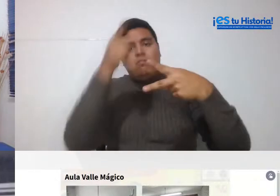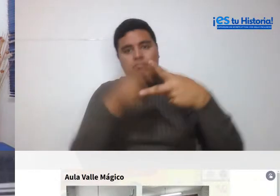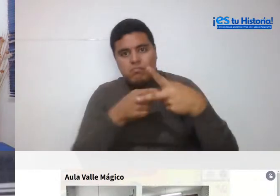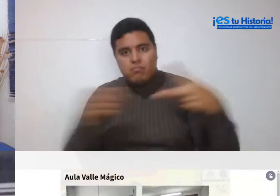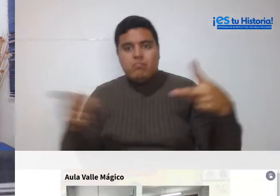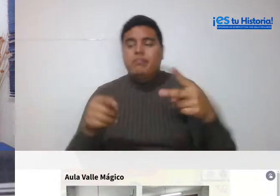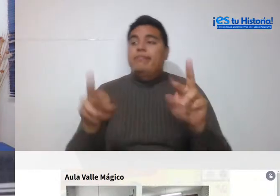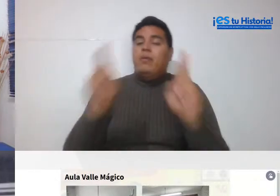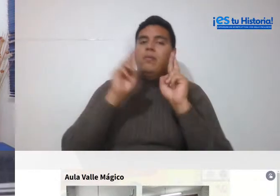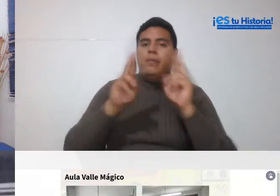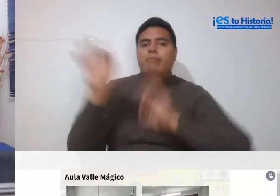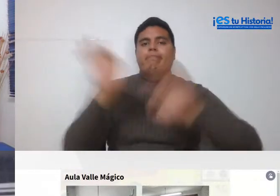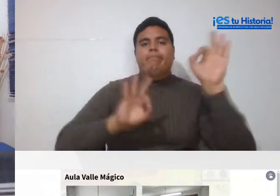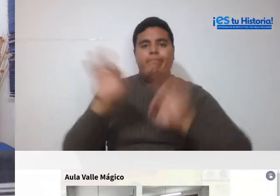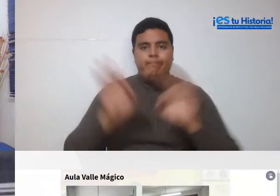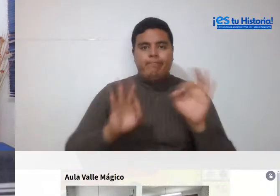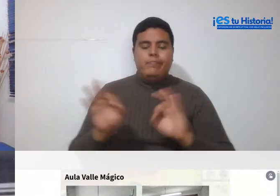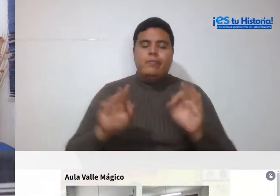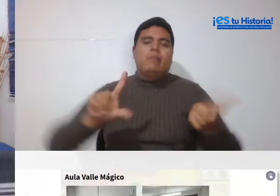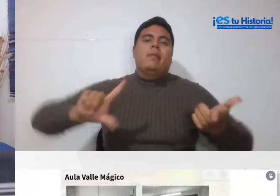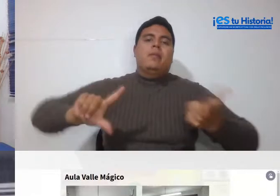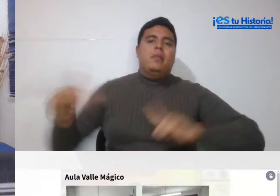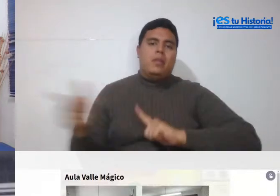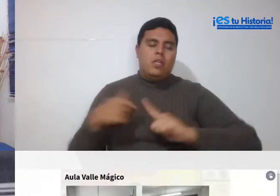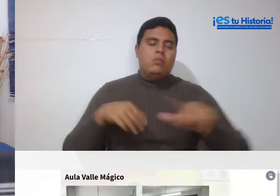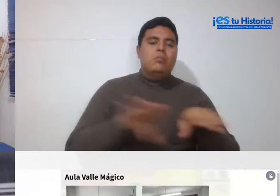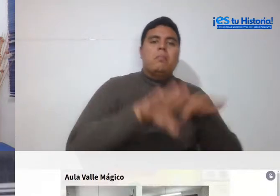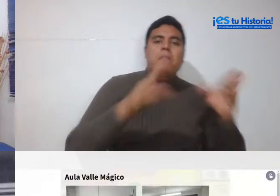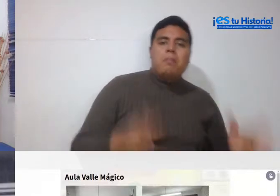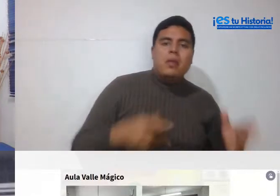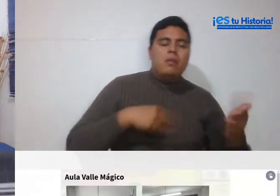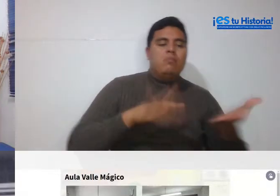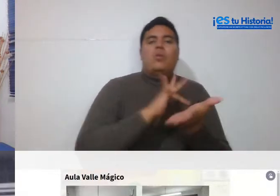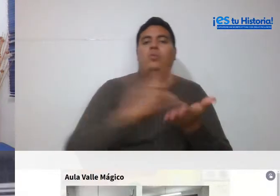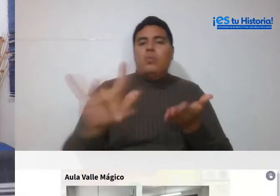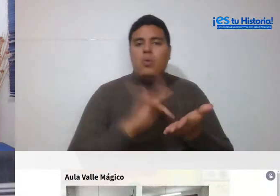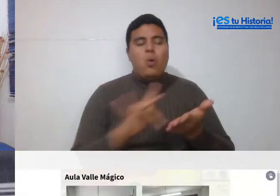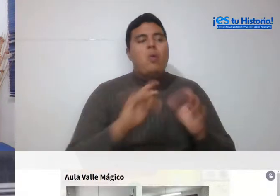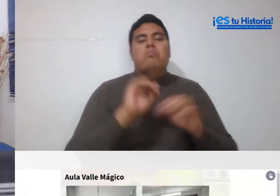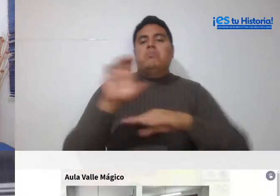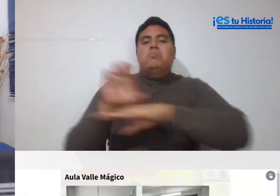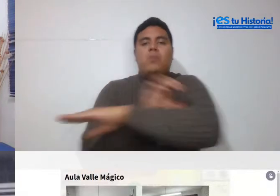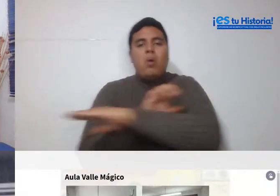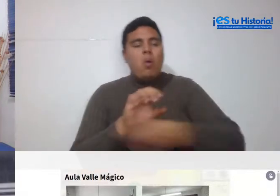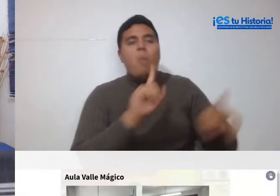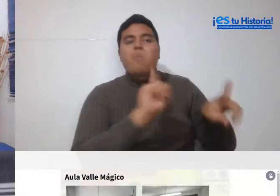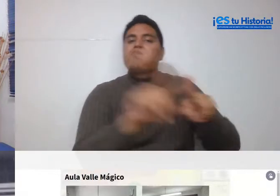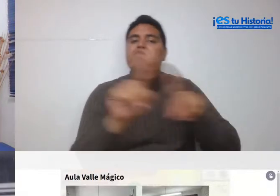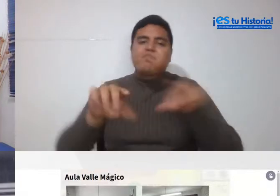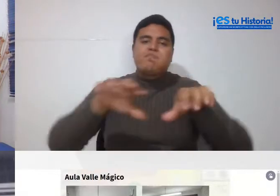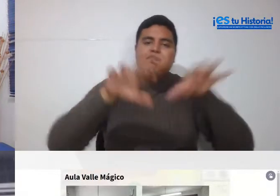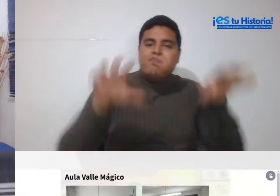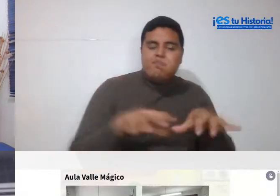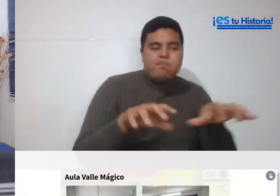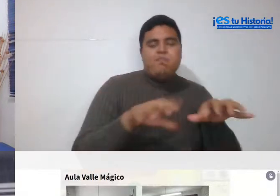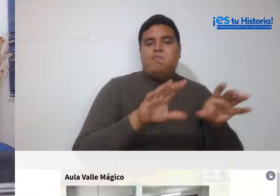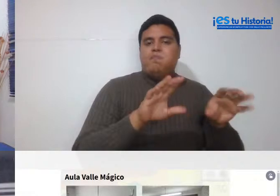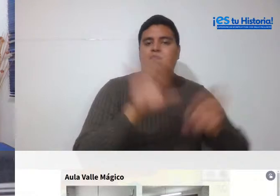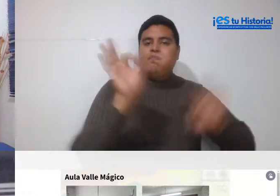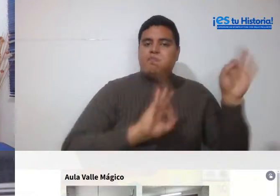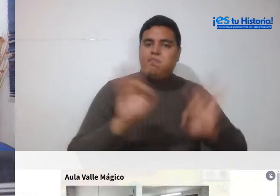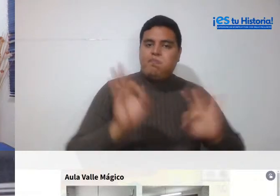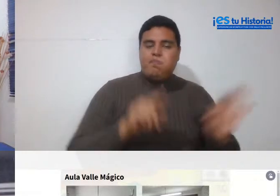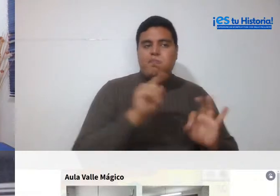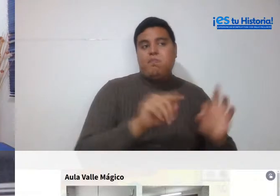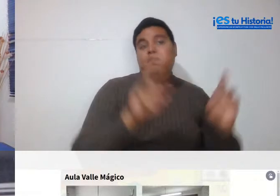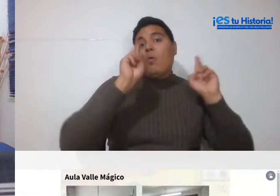Access Point montado allá, tener las mesas, tener todo organizado de tal manera que los estudiantes puedan empezar a rotarse y a ingresar al